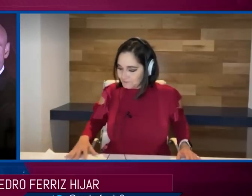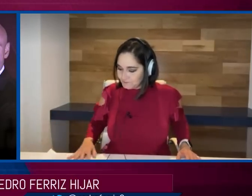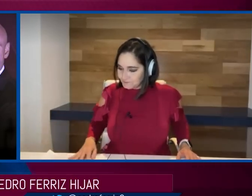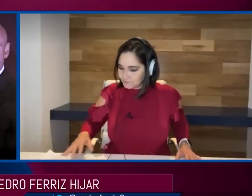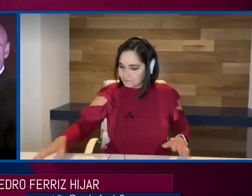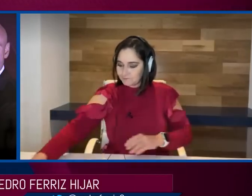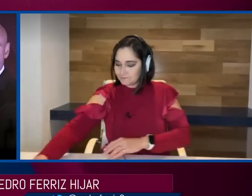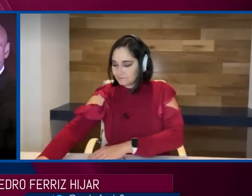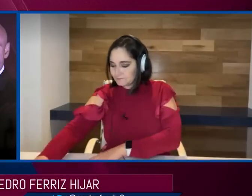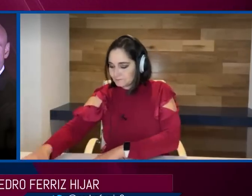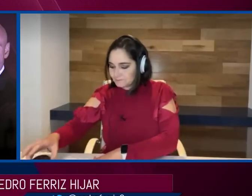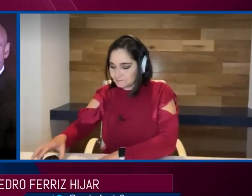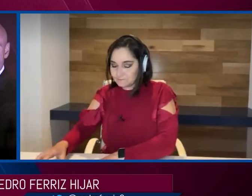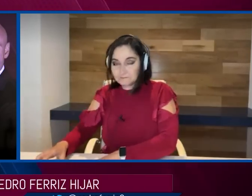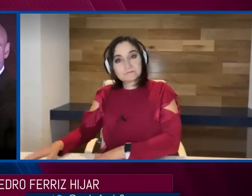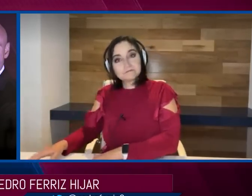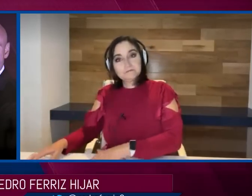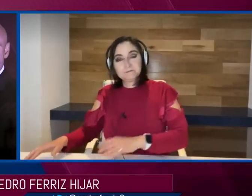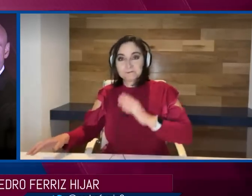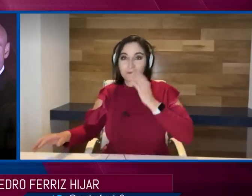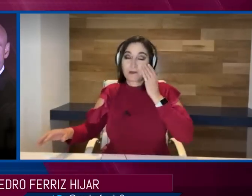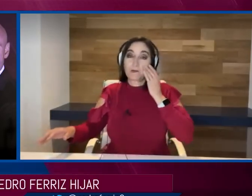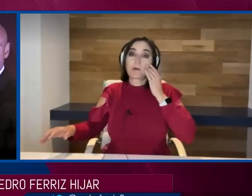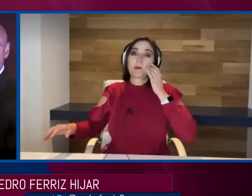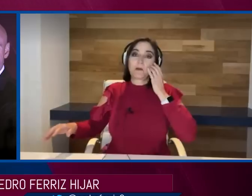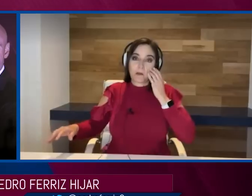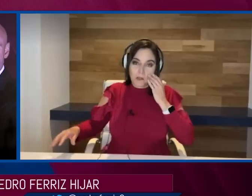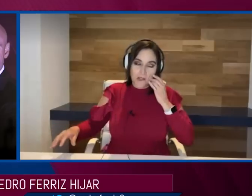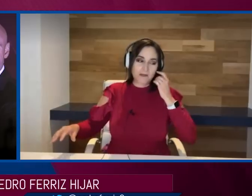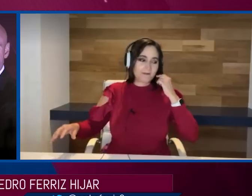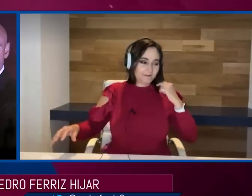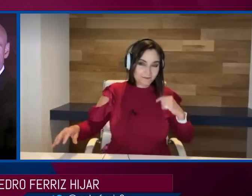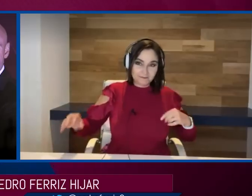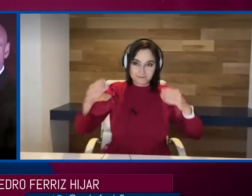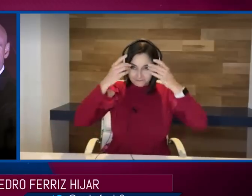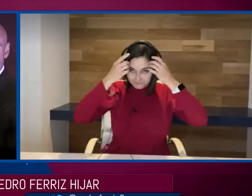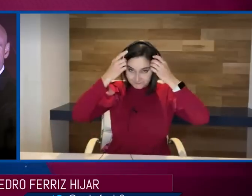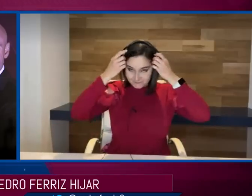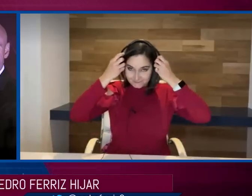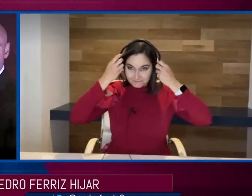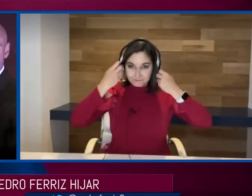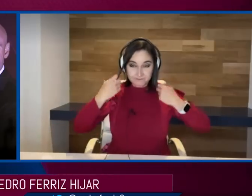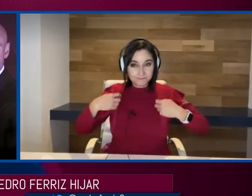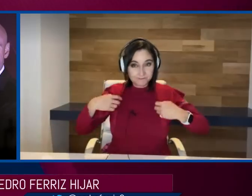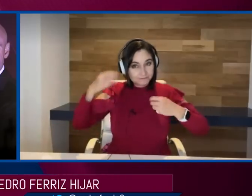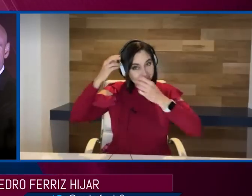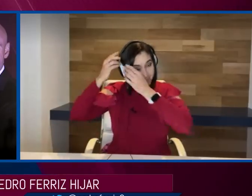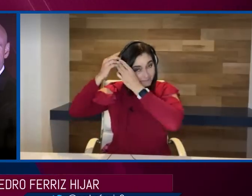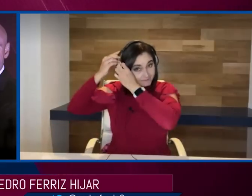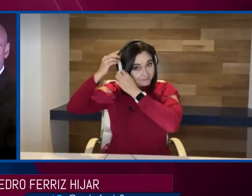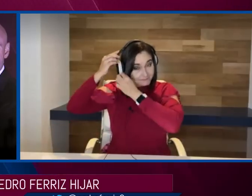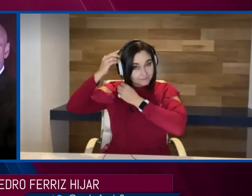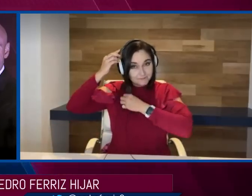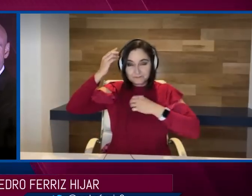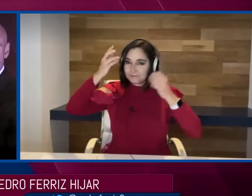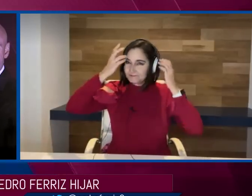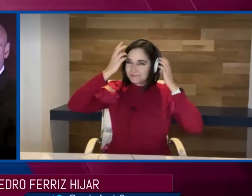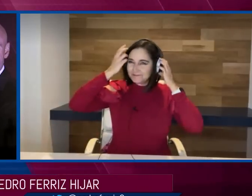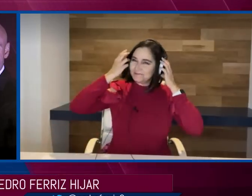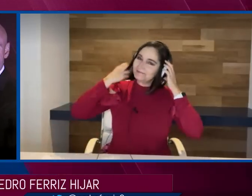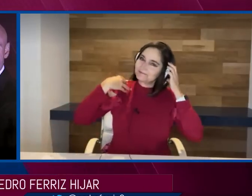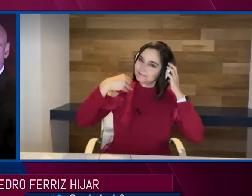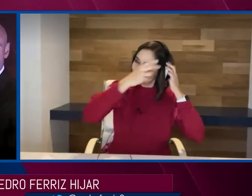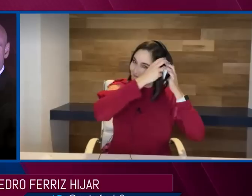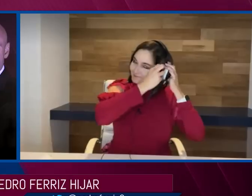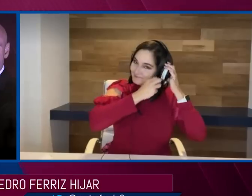martes que es Adriana, 11 de enero con el gusto de estar con ustedes y por supuesto mi queridísima Adriana Braniff que hoy